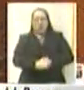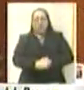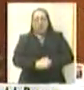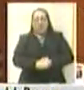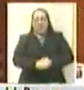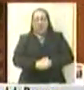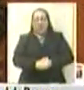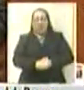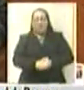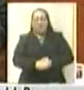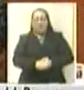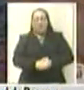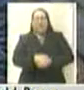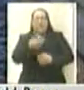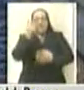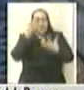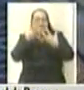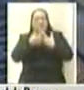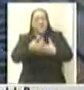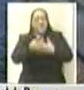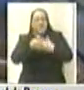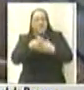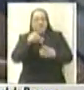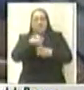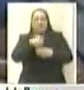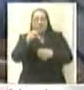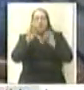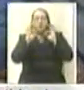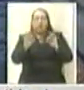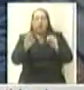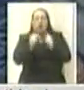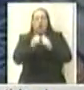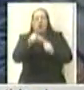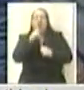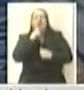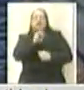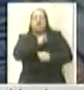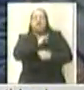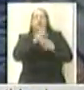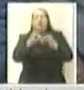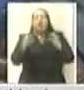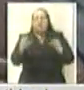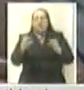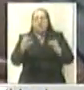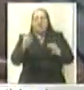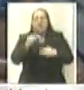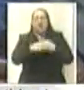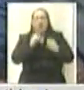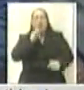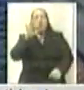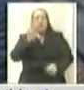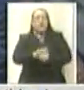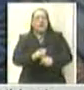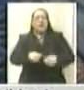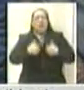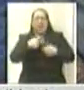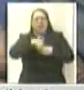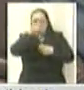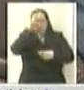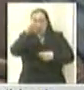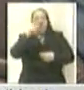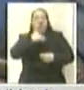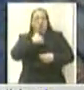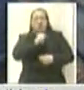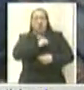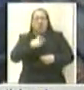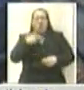Dele tiempo para concluir. La consolidación, Señor, justamente de la institucionalidad política y de la promesa de la vida peruana. Yo,